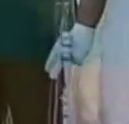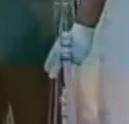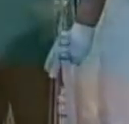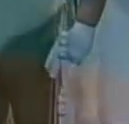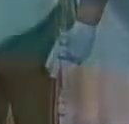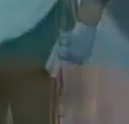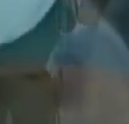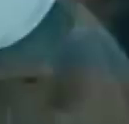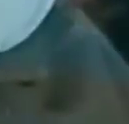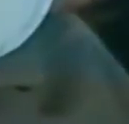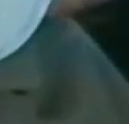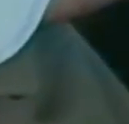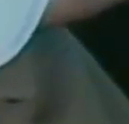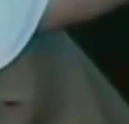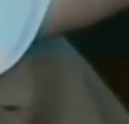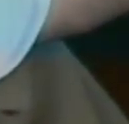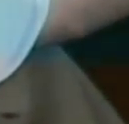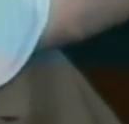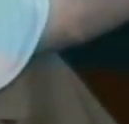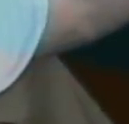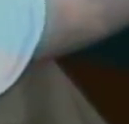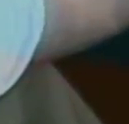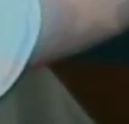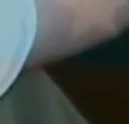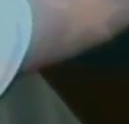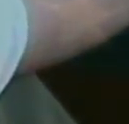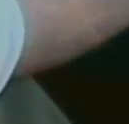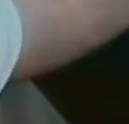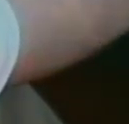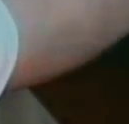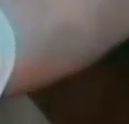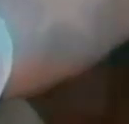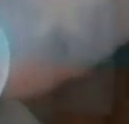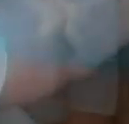para generar un conflicto armado entre Colombia y Venezuela.